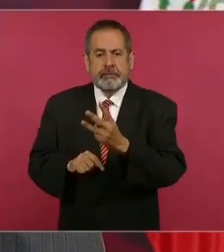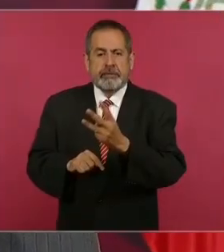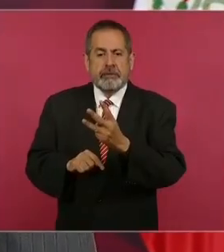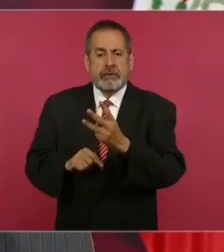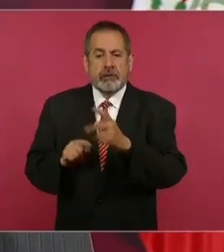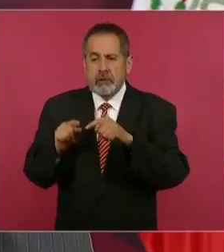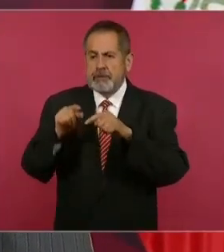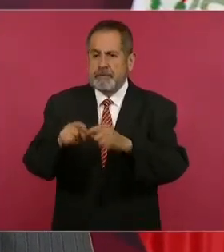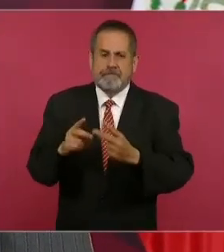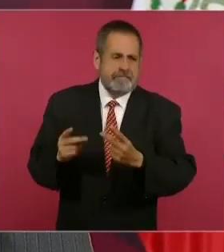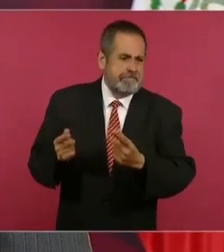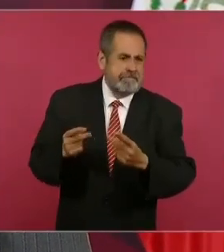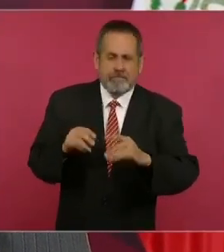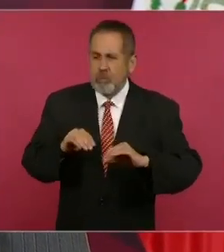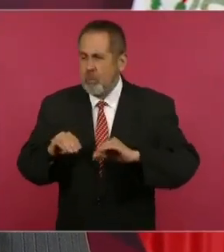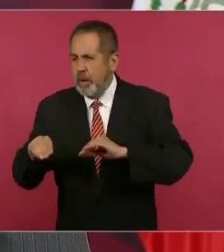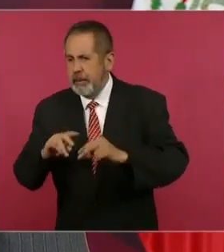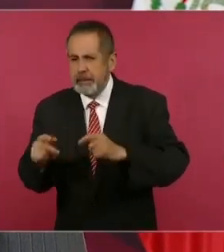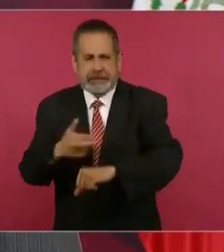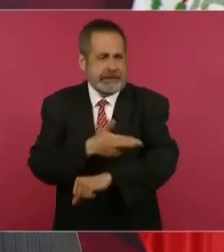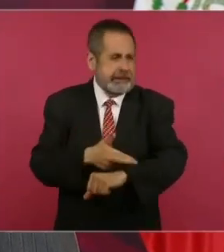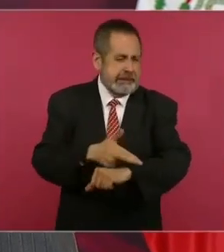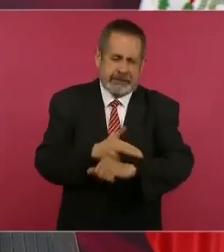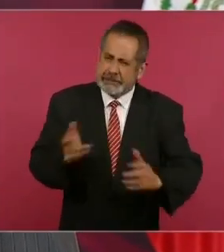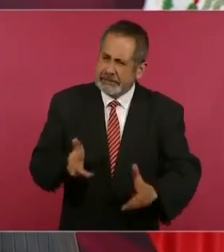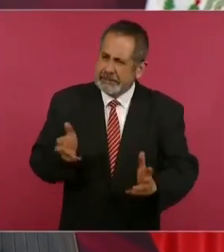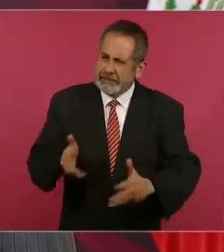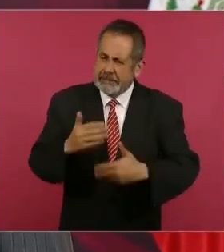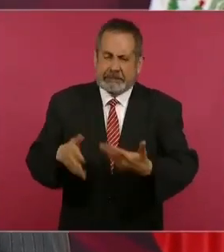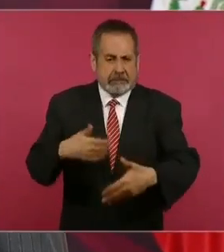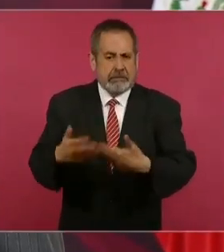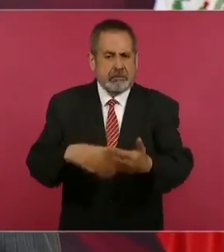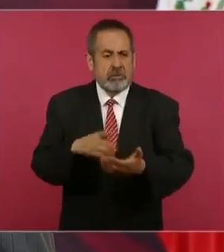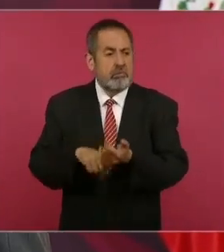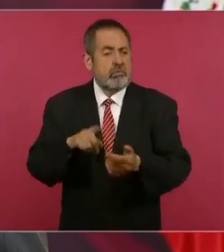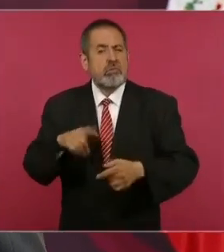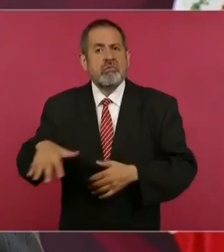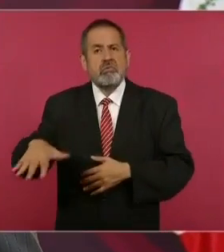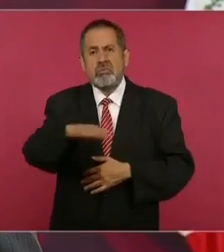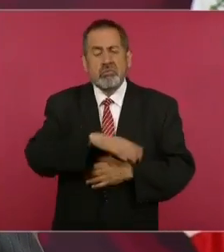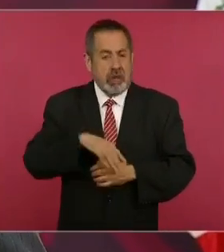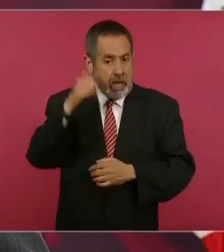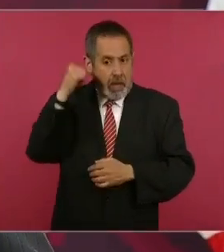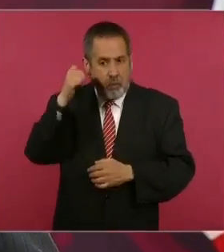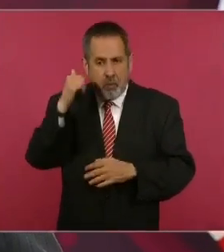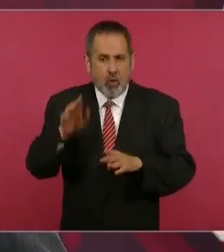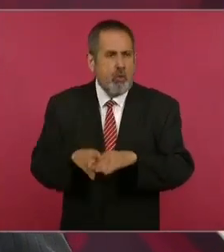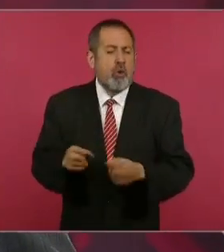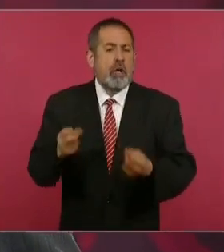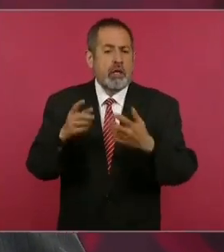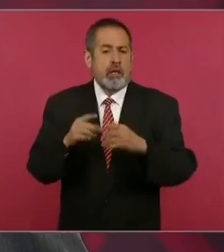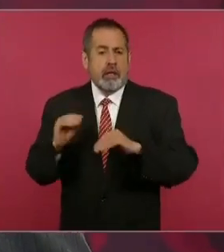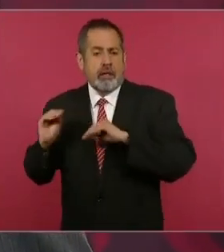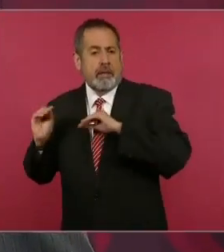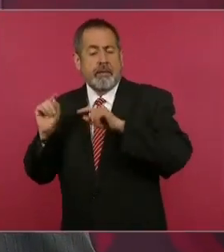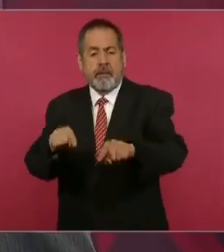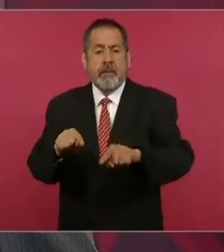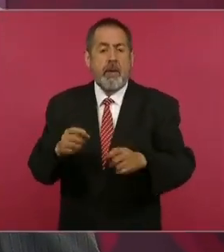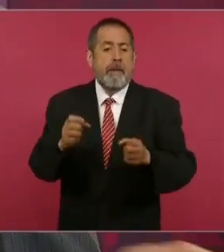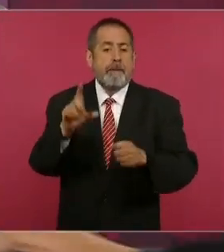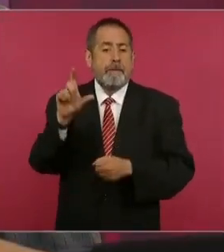han movilizado a Acapulco alrededor de 20,000